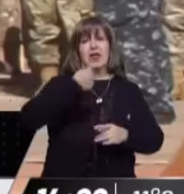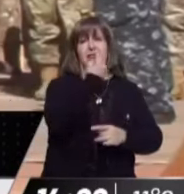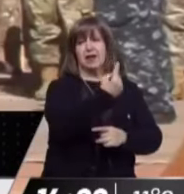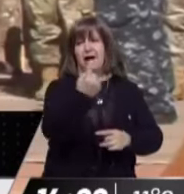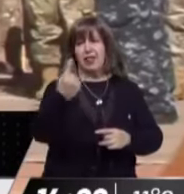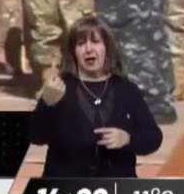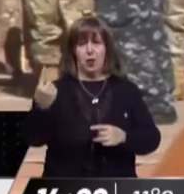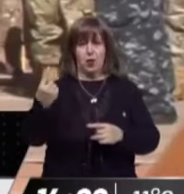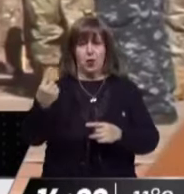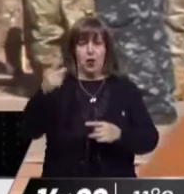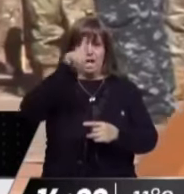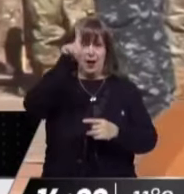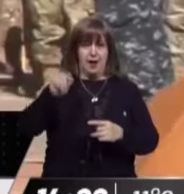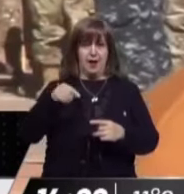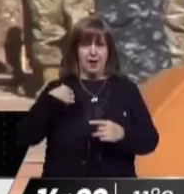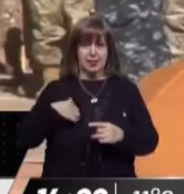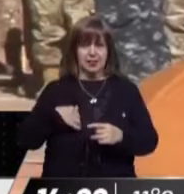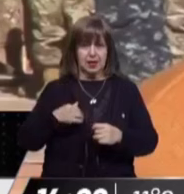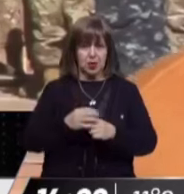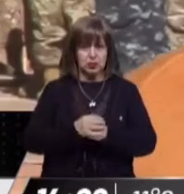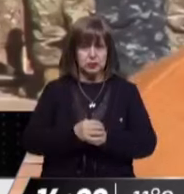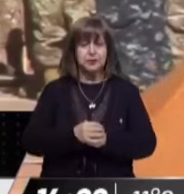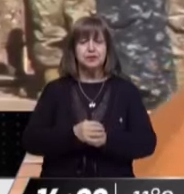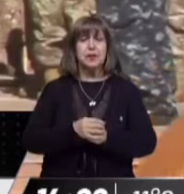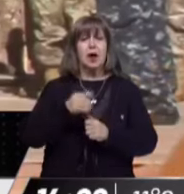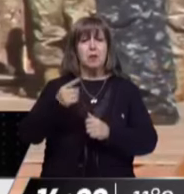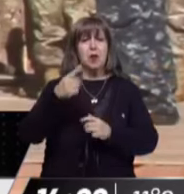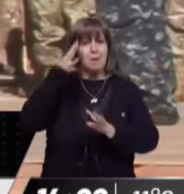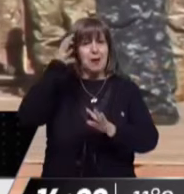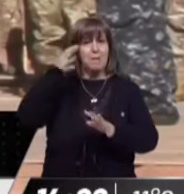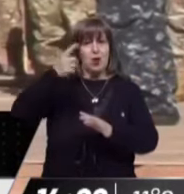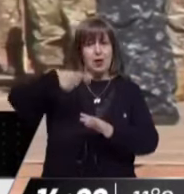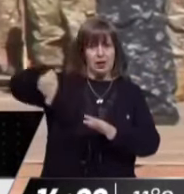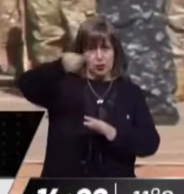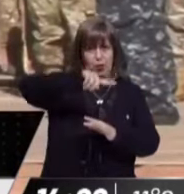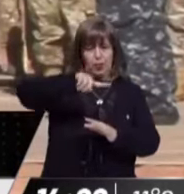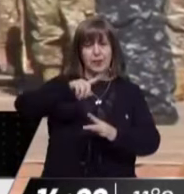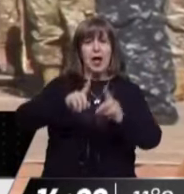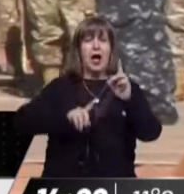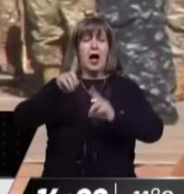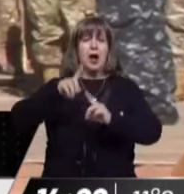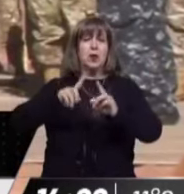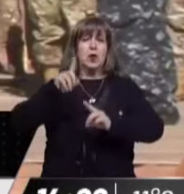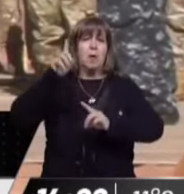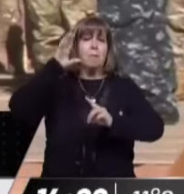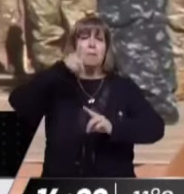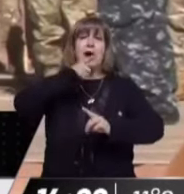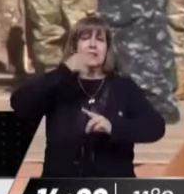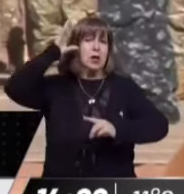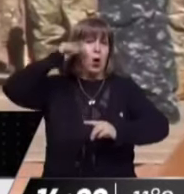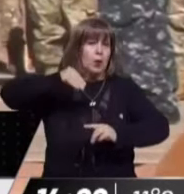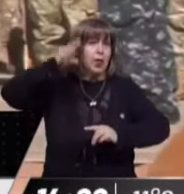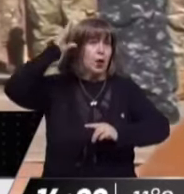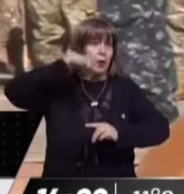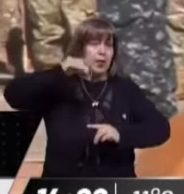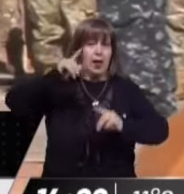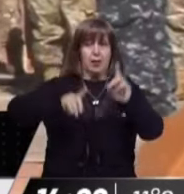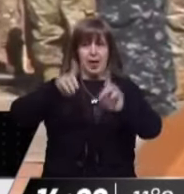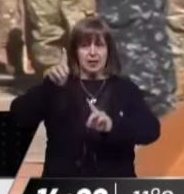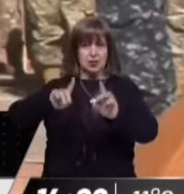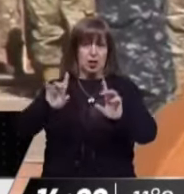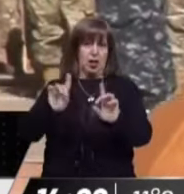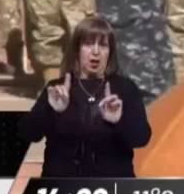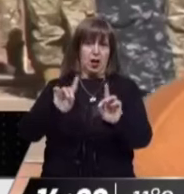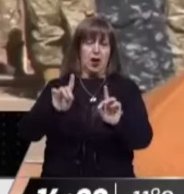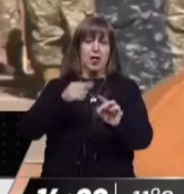argentinos. Porque hay que recordarles a algunos desmemoriados que